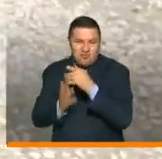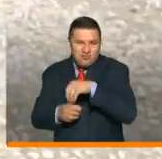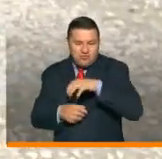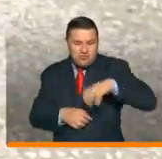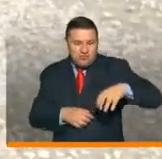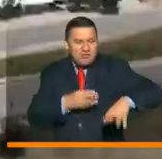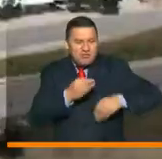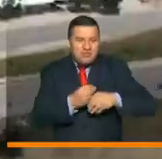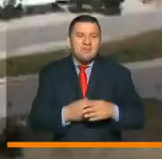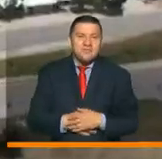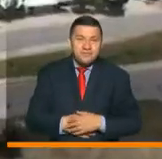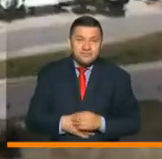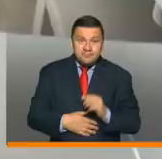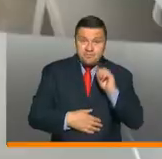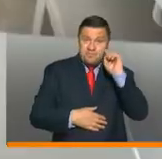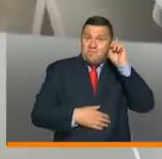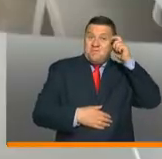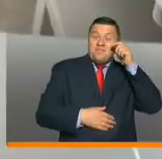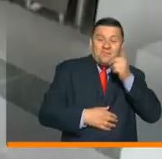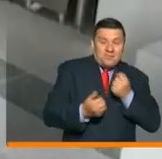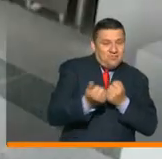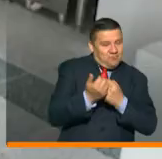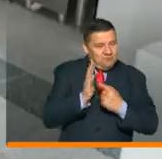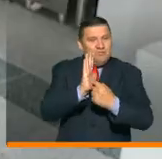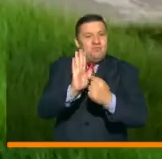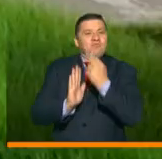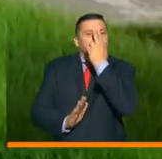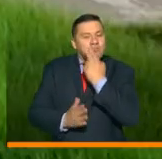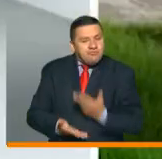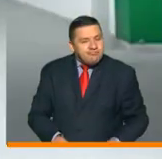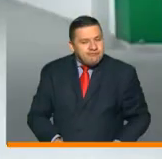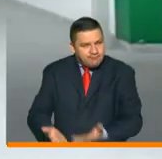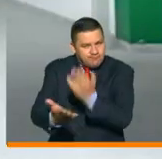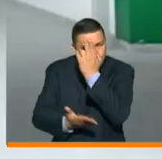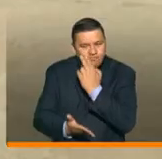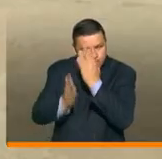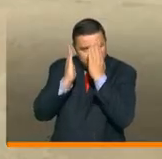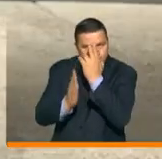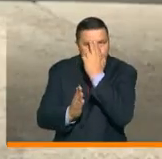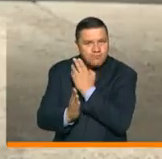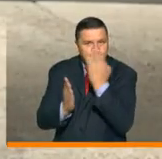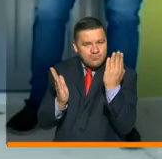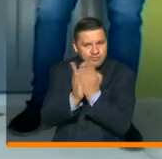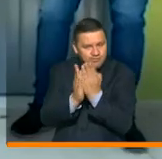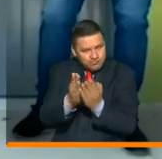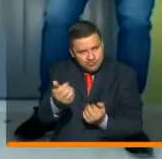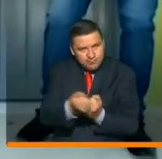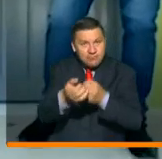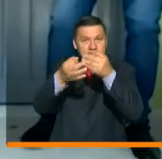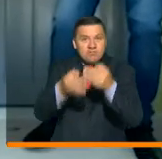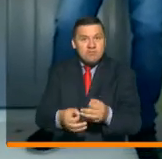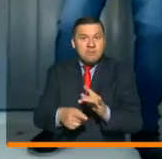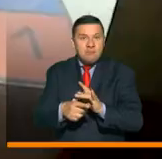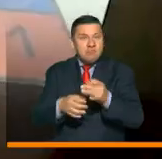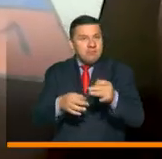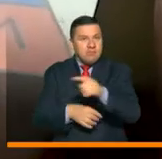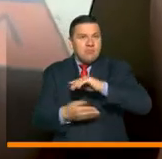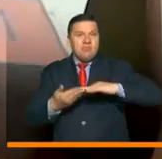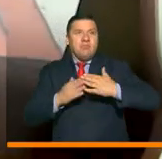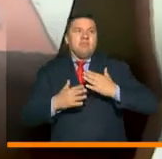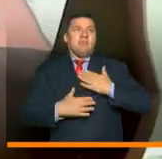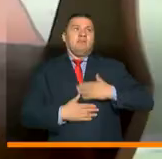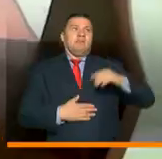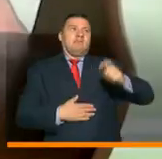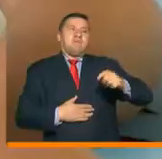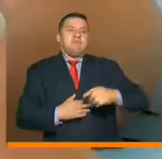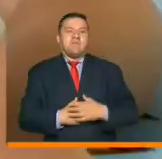áreas complementarias. El gobierno nacional sigue demostrando su compromiso con la infraestructura educativa, haciendo realidad las obras que las comunidades